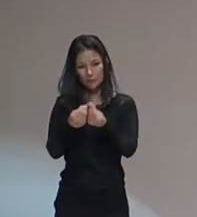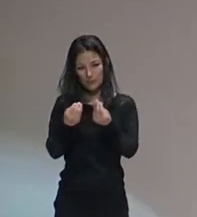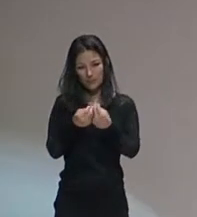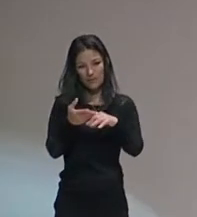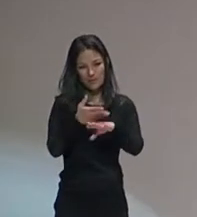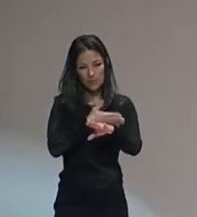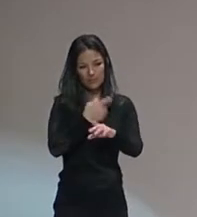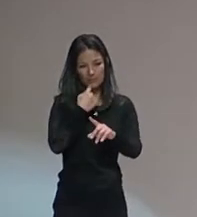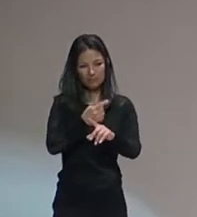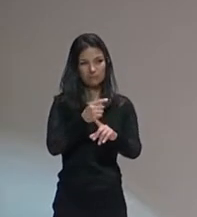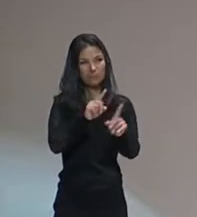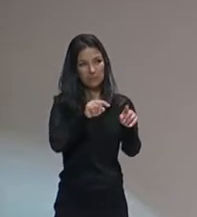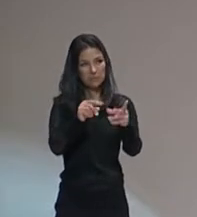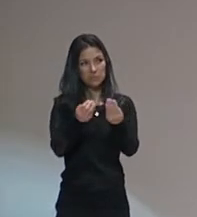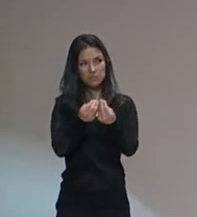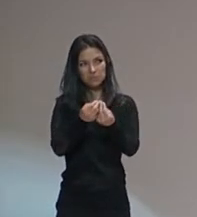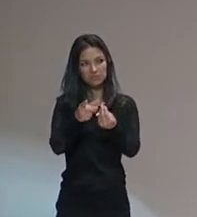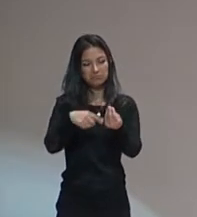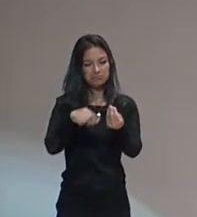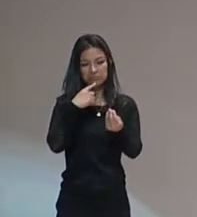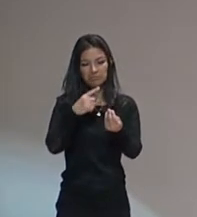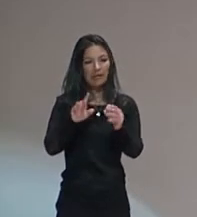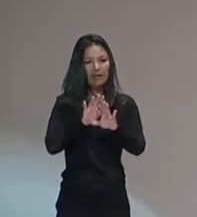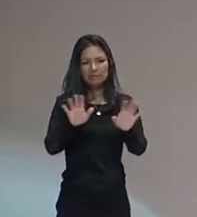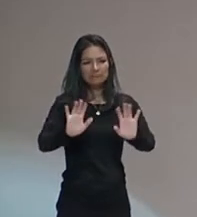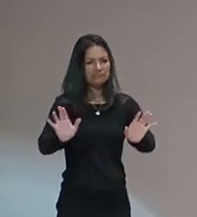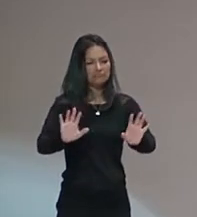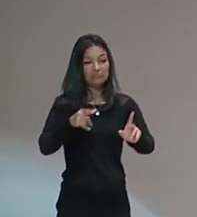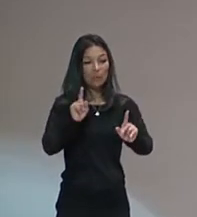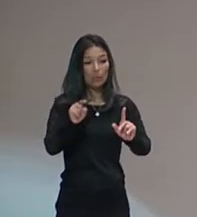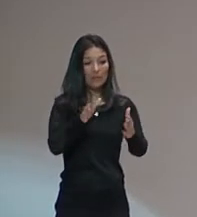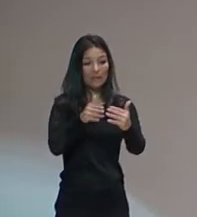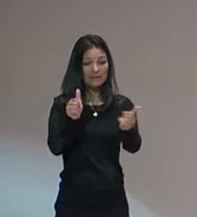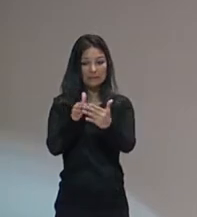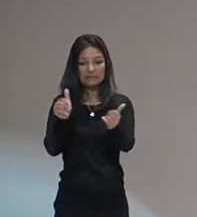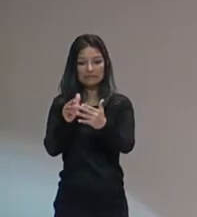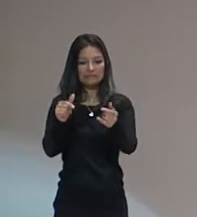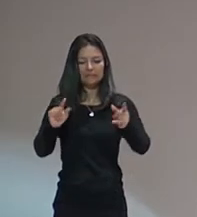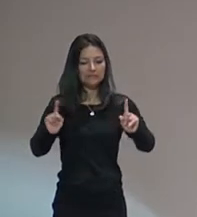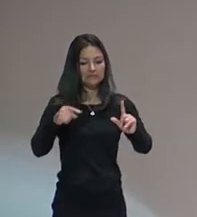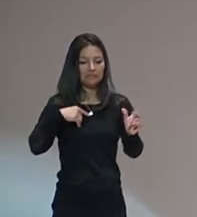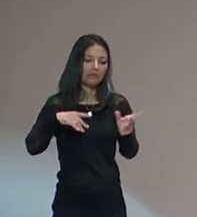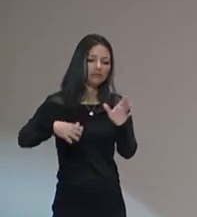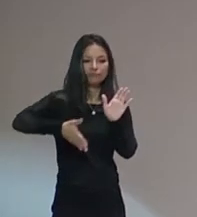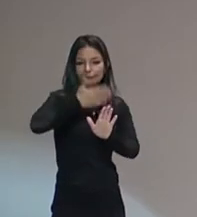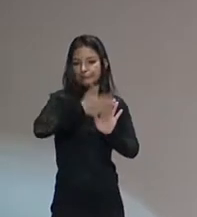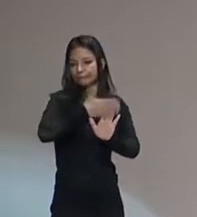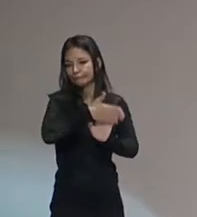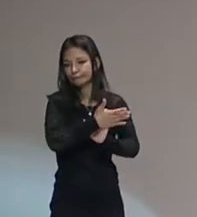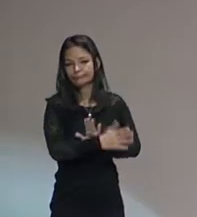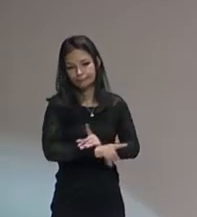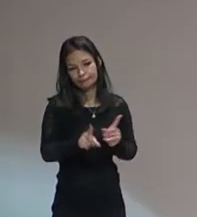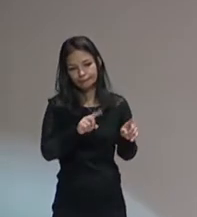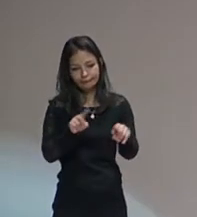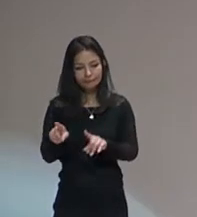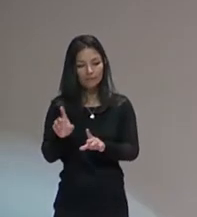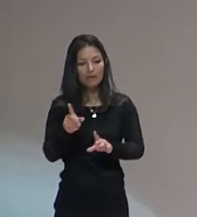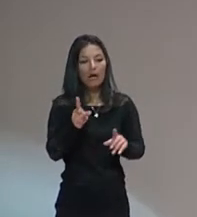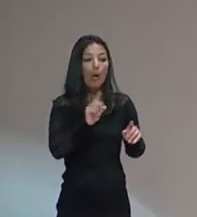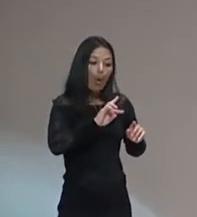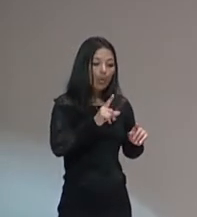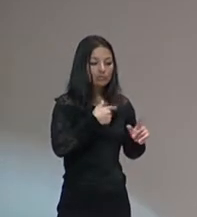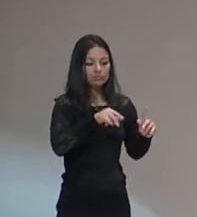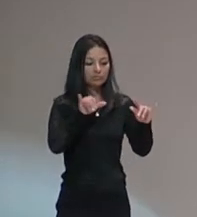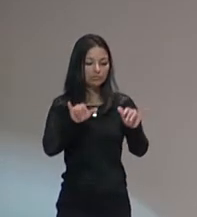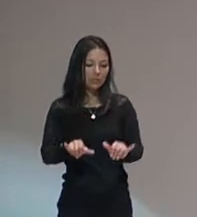que tuvieron que salir por amenazas. Y pues los que nos quedamos, pensamos